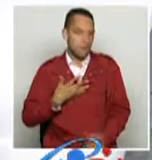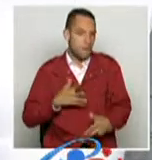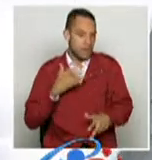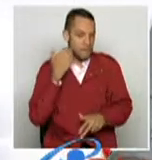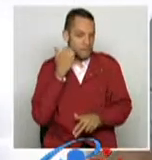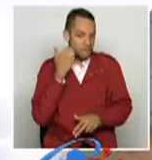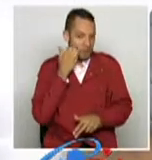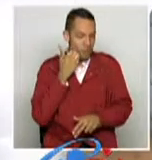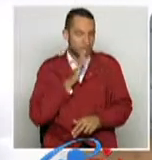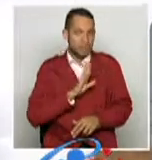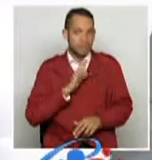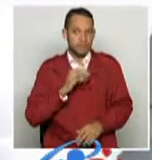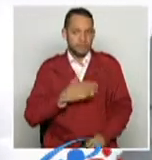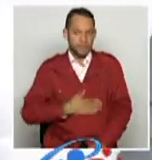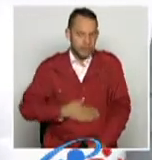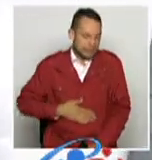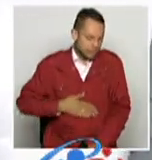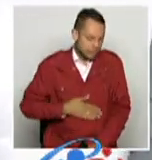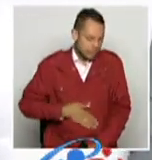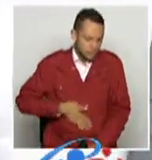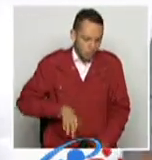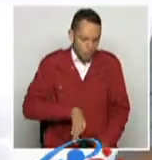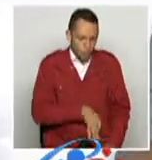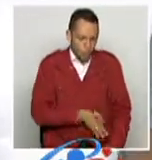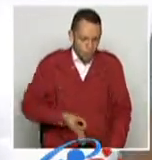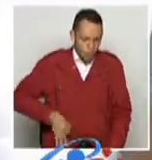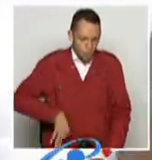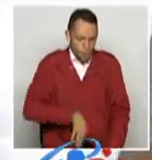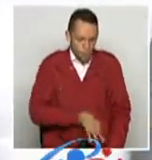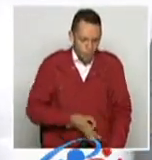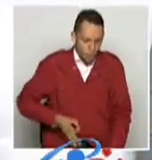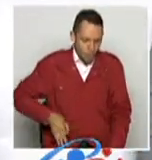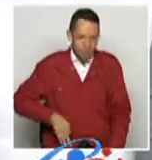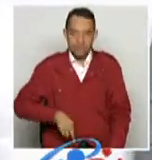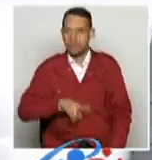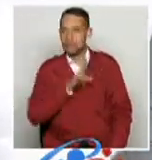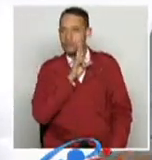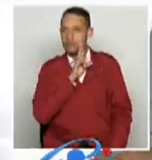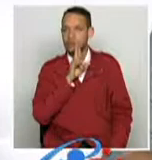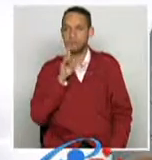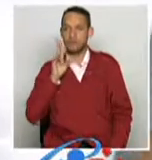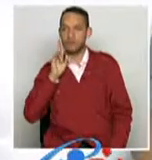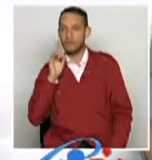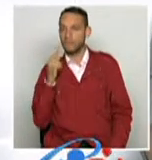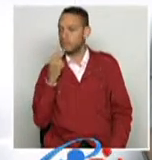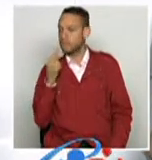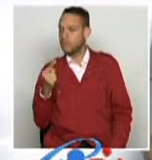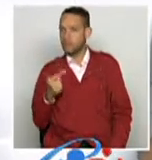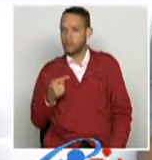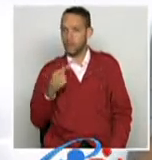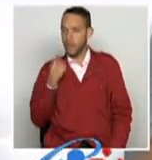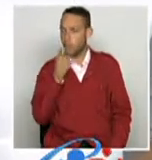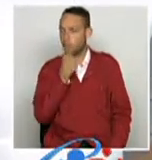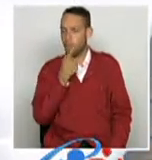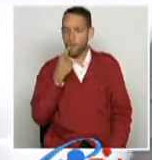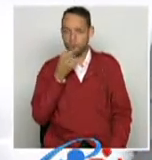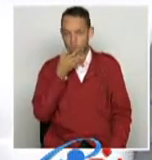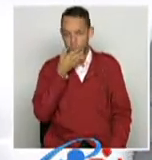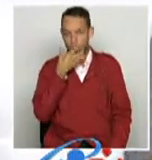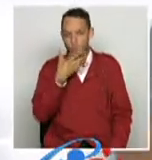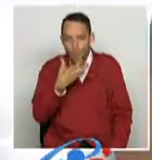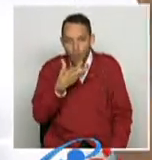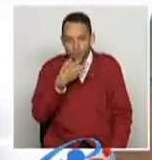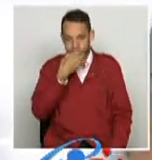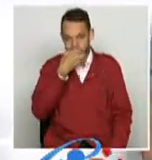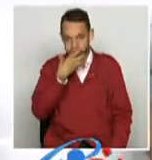que la persona está sufriendo del colon. A mí no me da pena decirle en un restaurante a alguien que está con el labio ya grueso y no es de